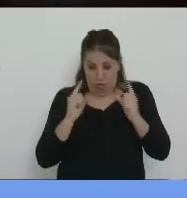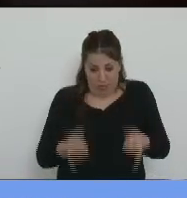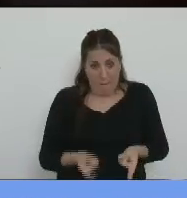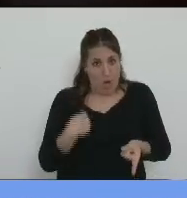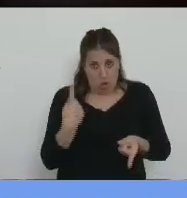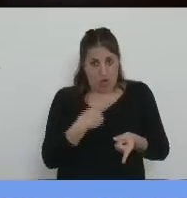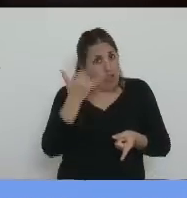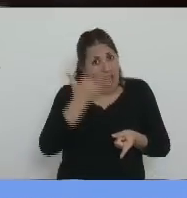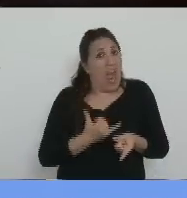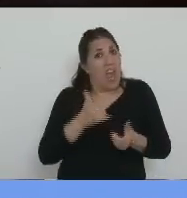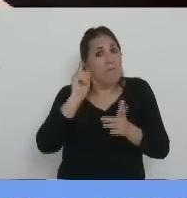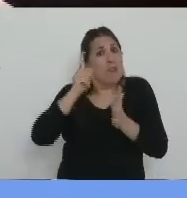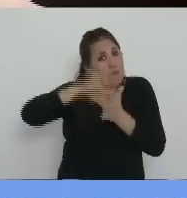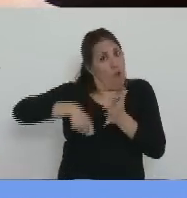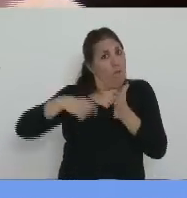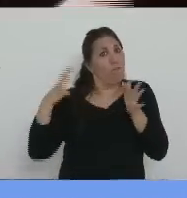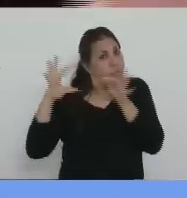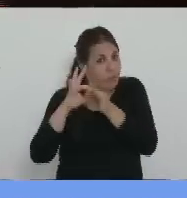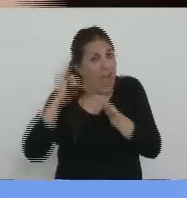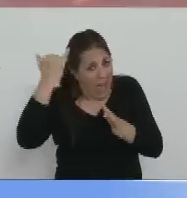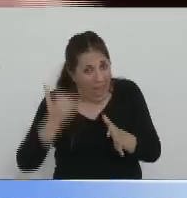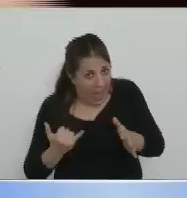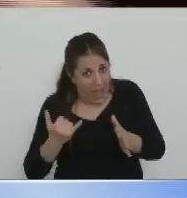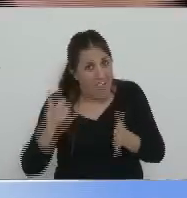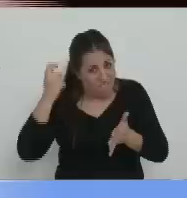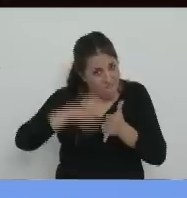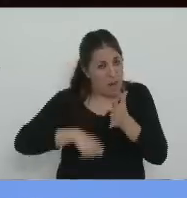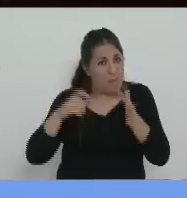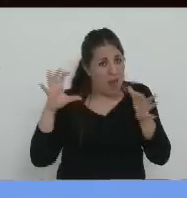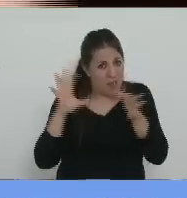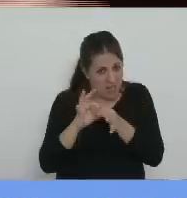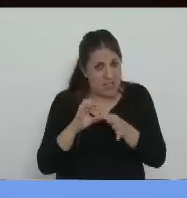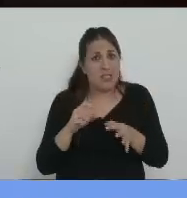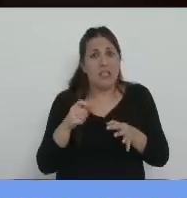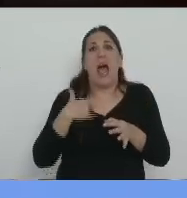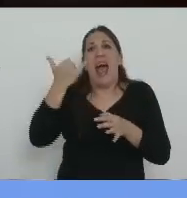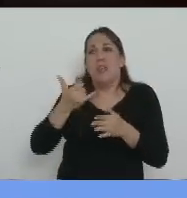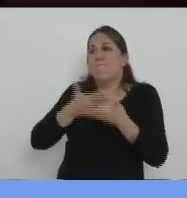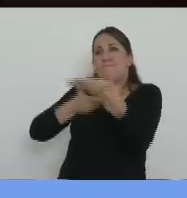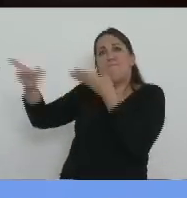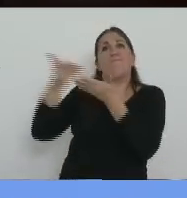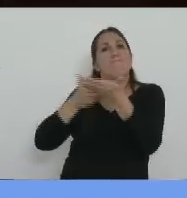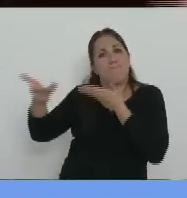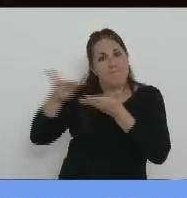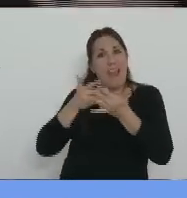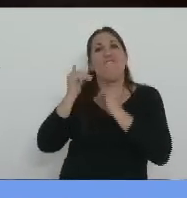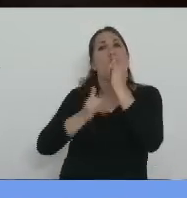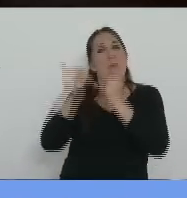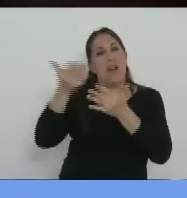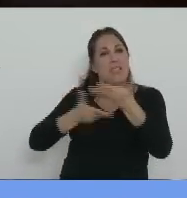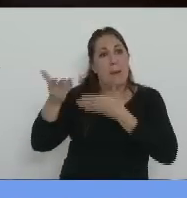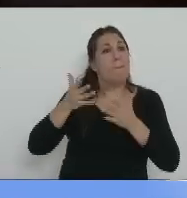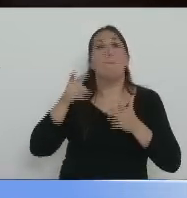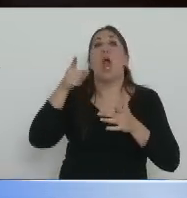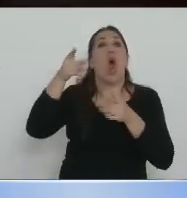tenemos firmado un convenio se llama recíproca de información recíproca pero ellos a nosotros